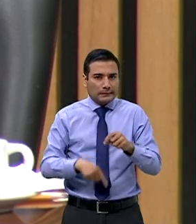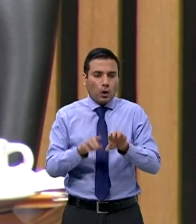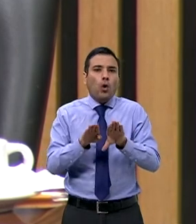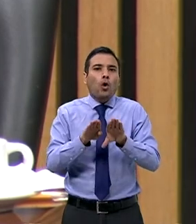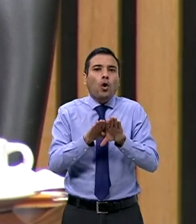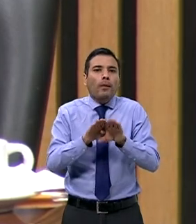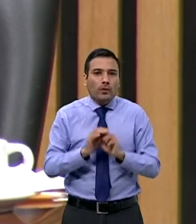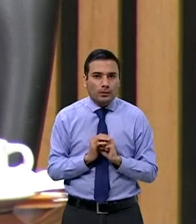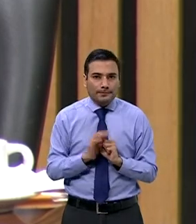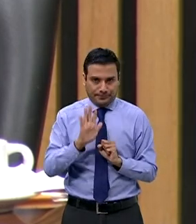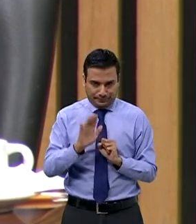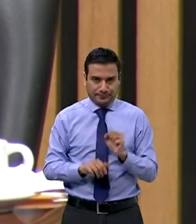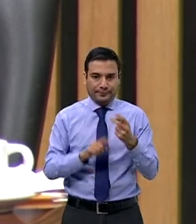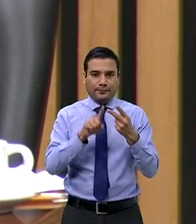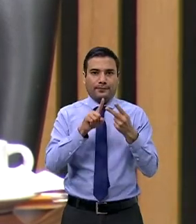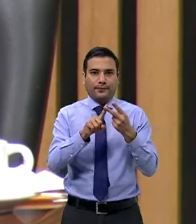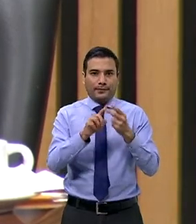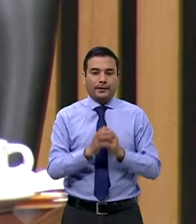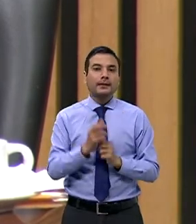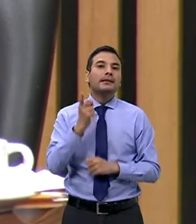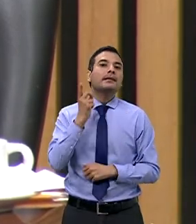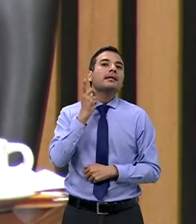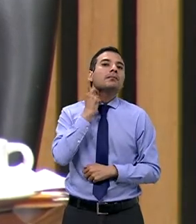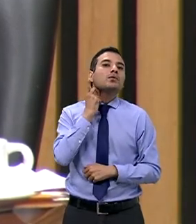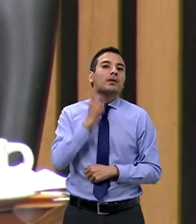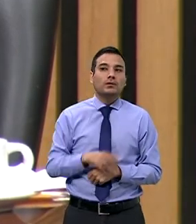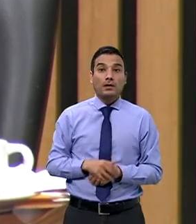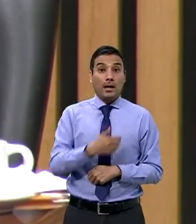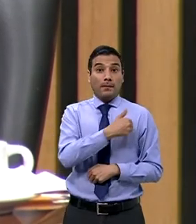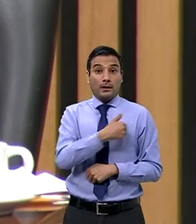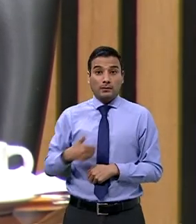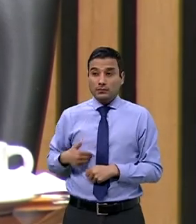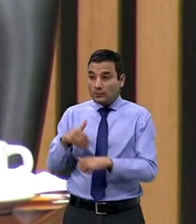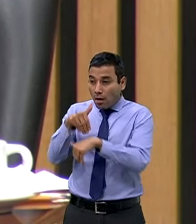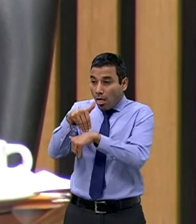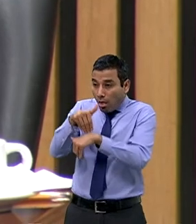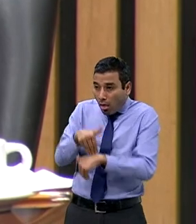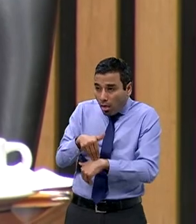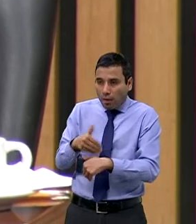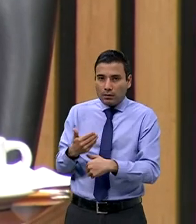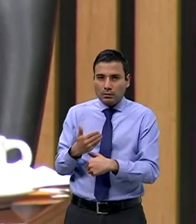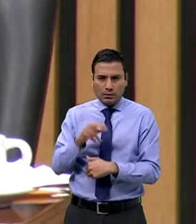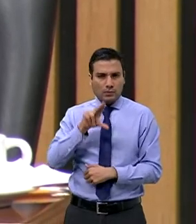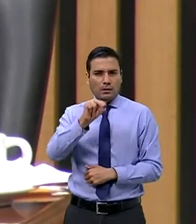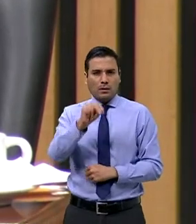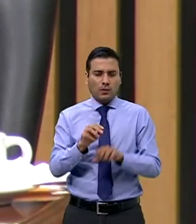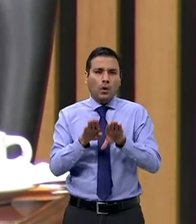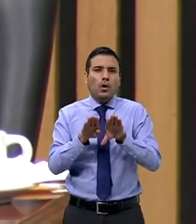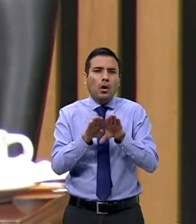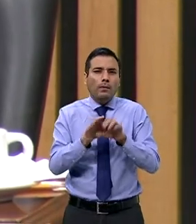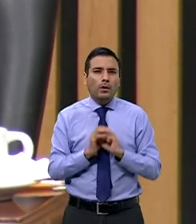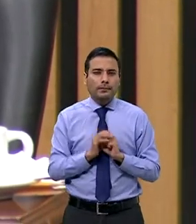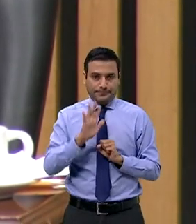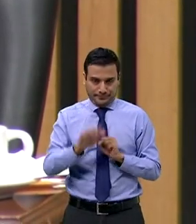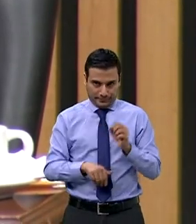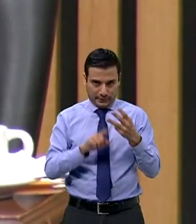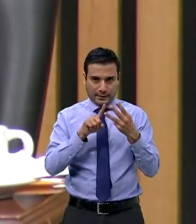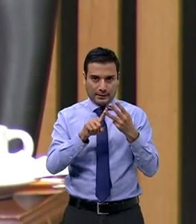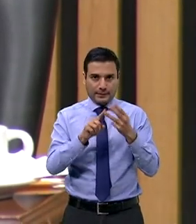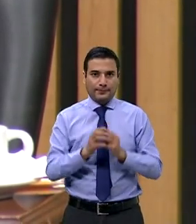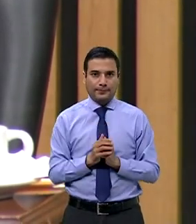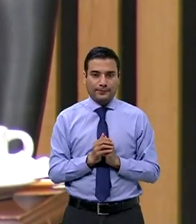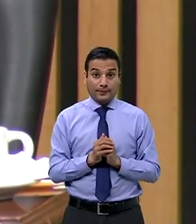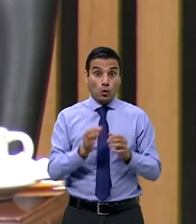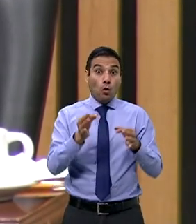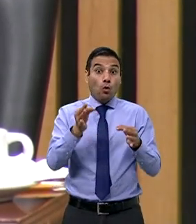servil desde el legislativo tercero cómo dejar de ser obsequioso y temeroso desde